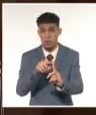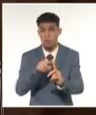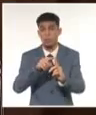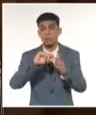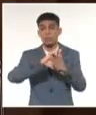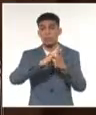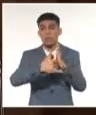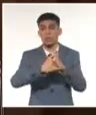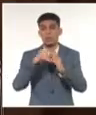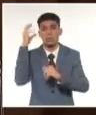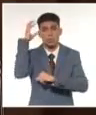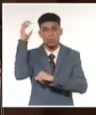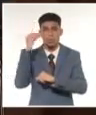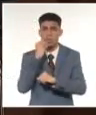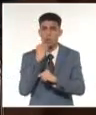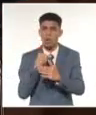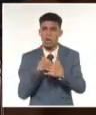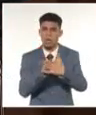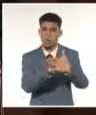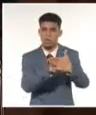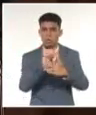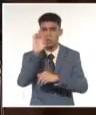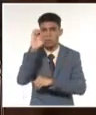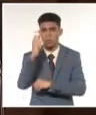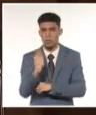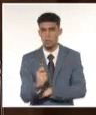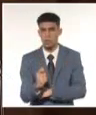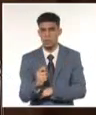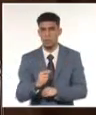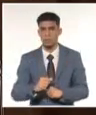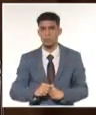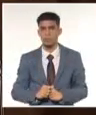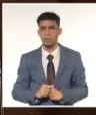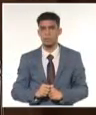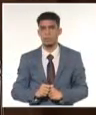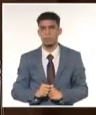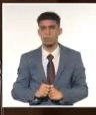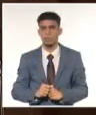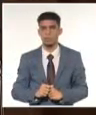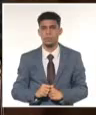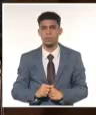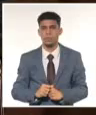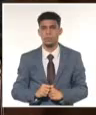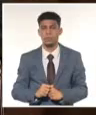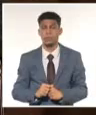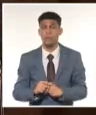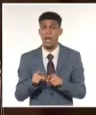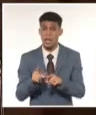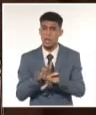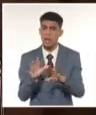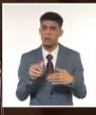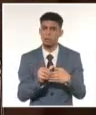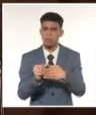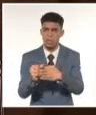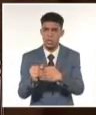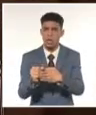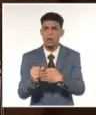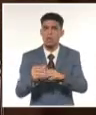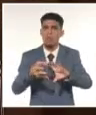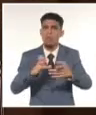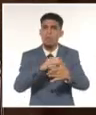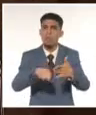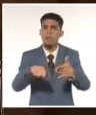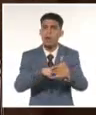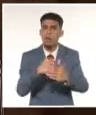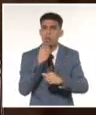de gobierno para reimpulsar la economía en su concreción eficaz, hay una guía, un camino para